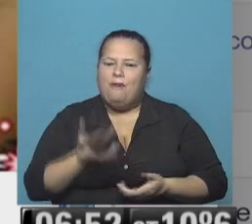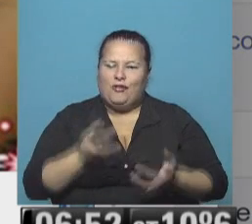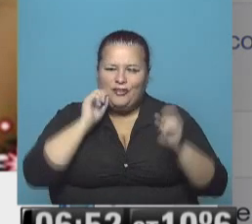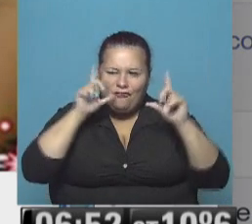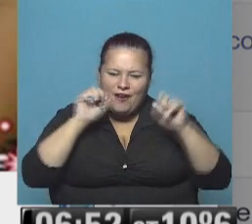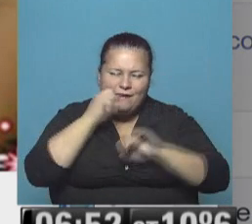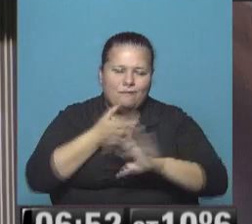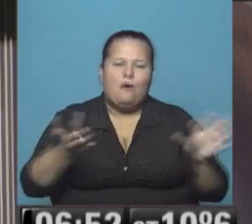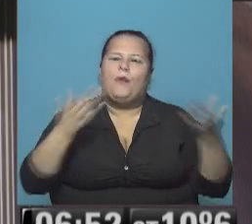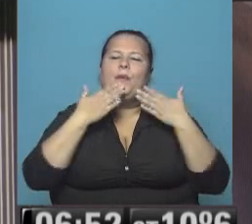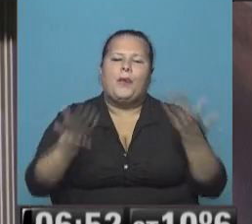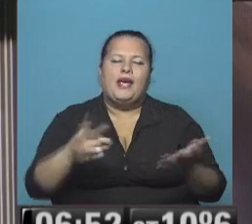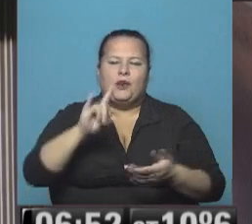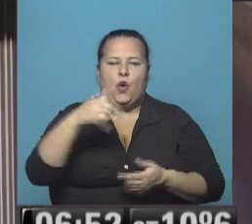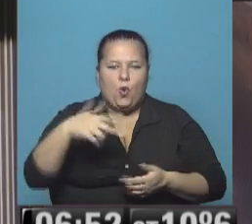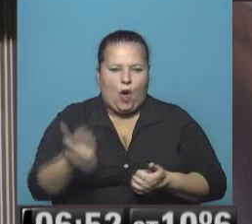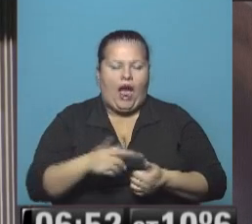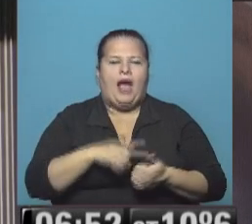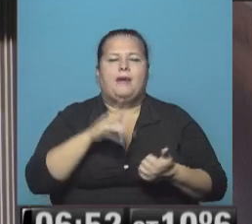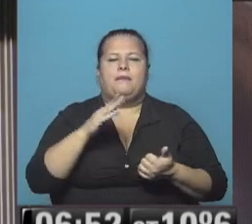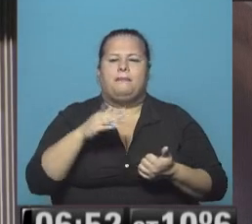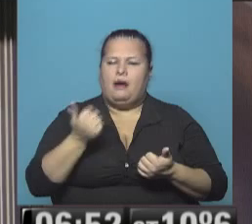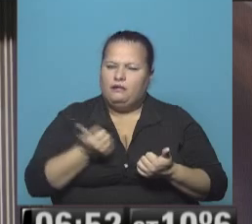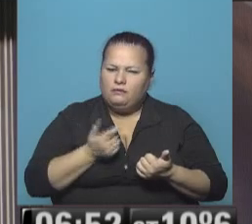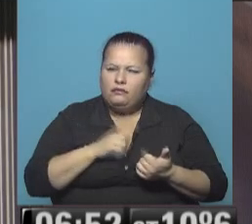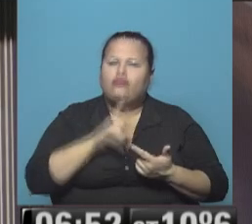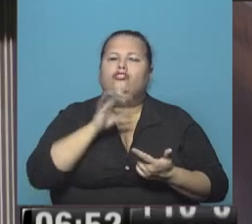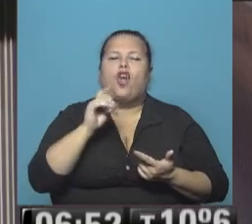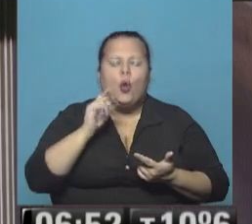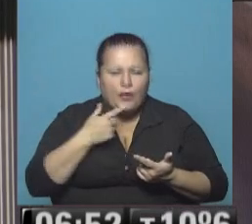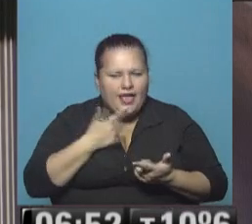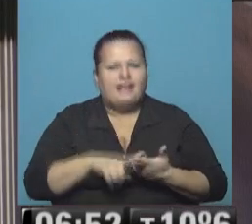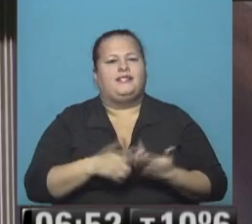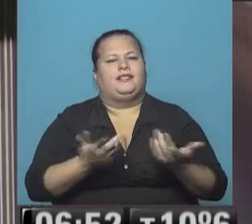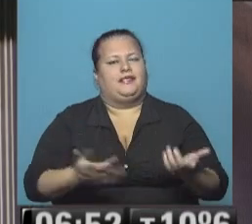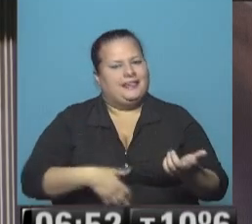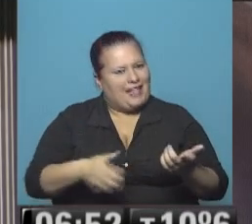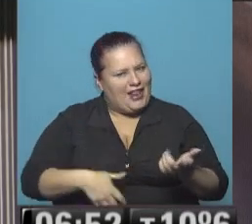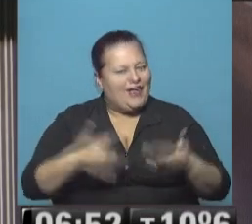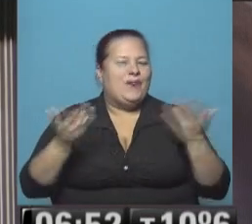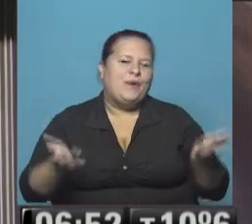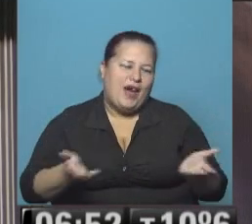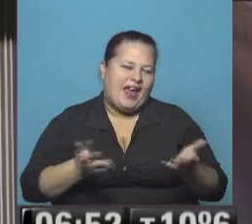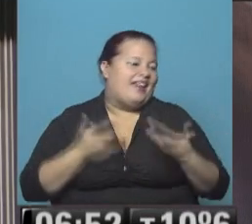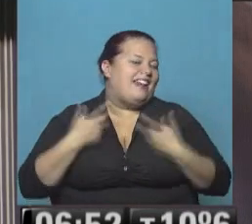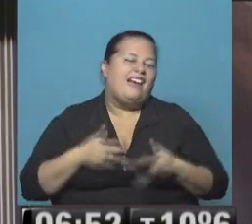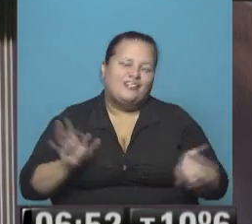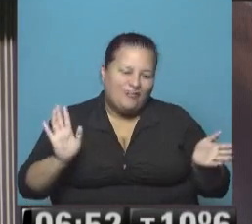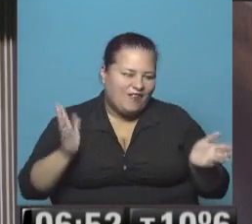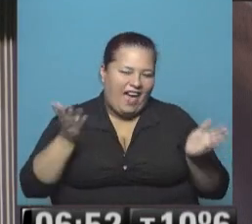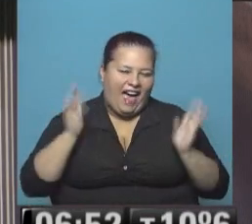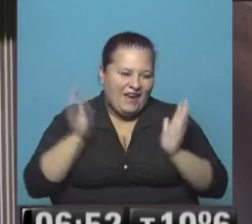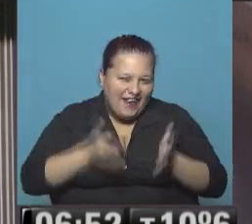esas fotos un besito grande entonces para luana para dama tomate ahora todavía habías tobías que está celos y ximo bueno son cosas que pasan una